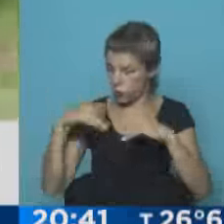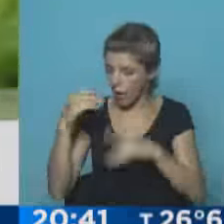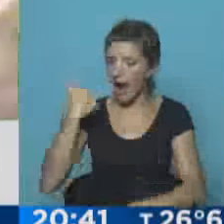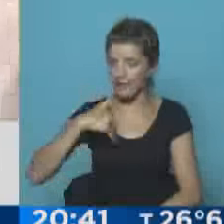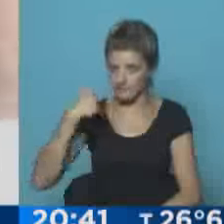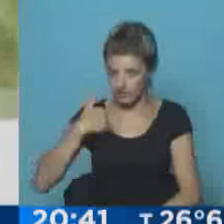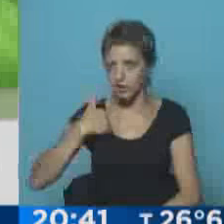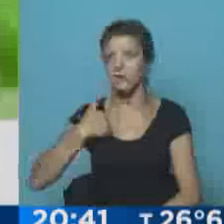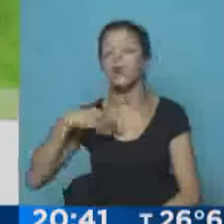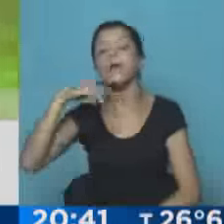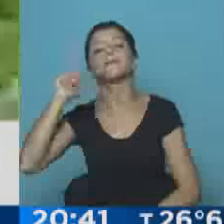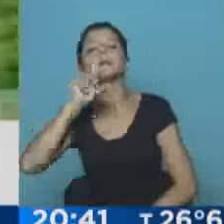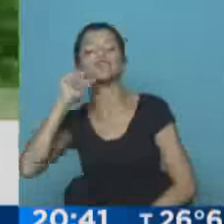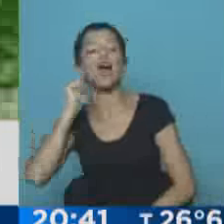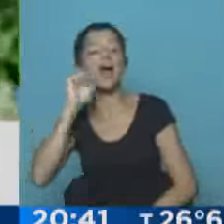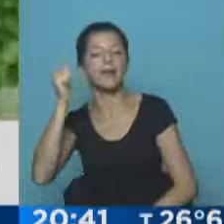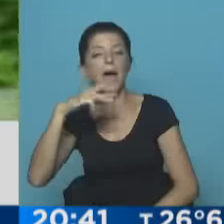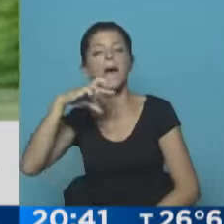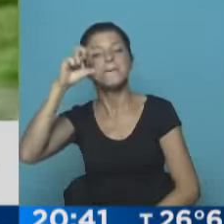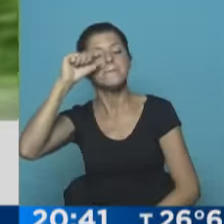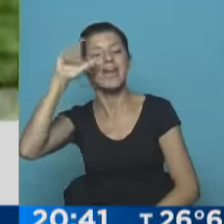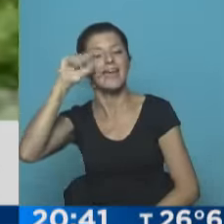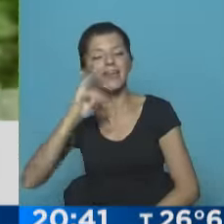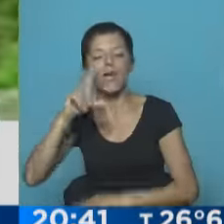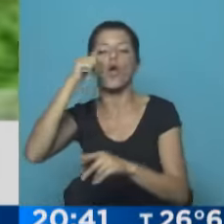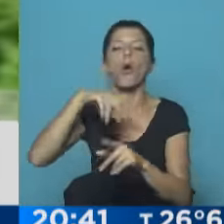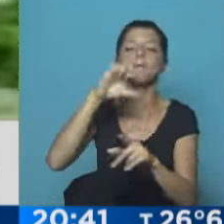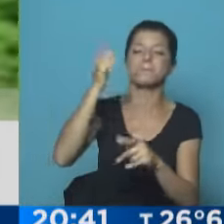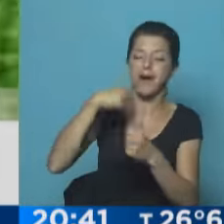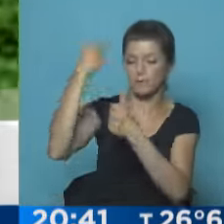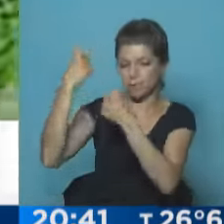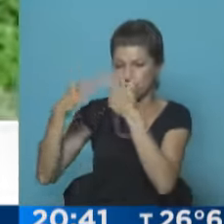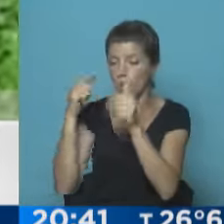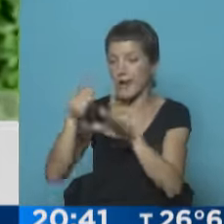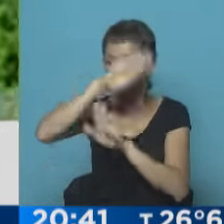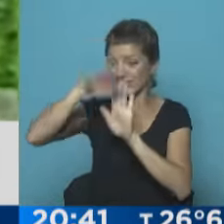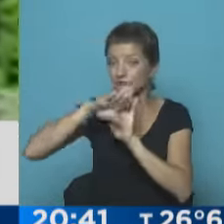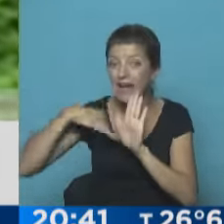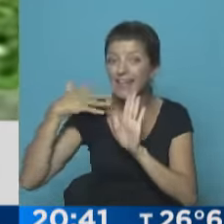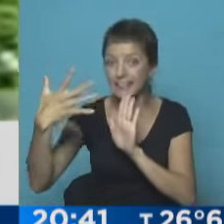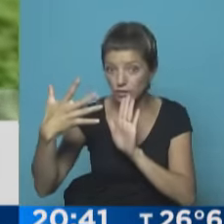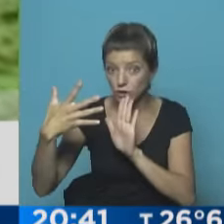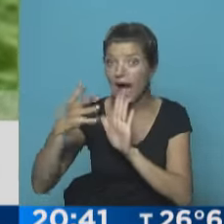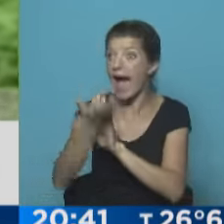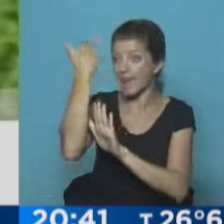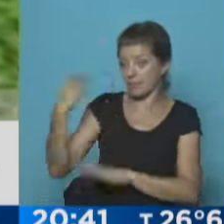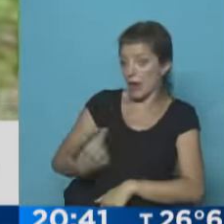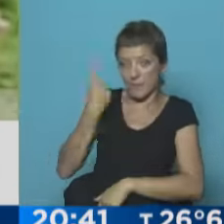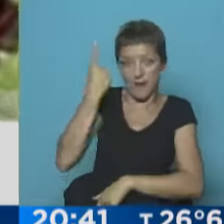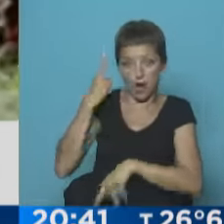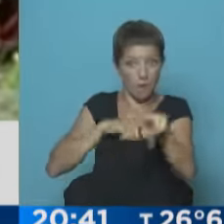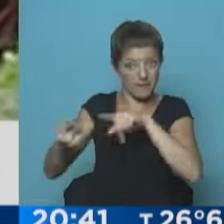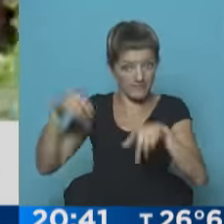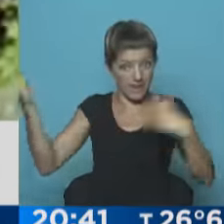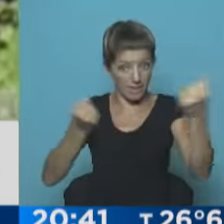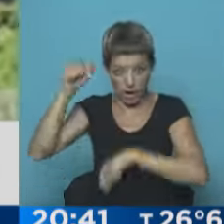Compán y Memi. Quedaron quintos. Y no es un dato menor, porque los argentinos compitieron por primera vez en camiones el año pasado. Esta es la